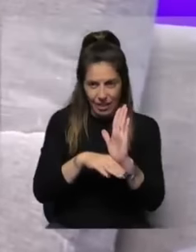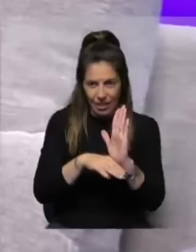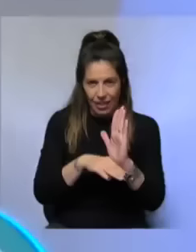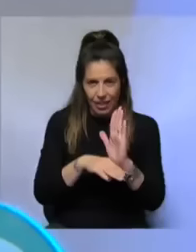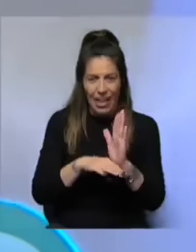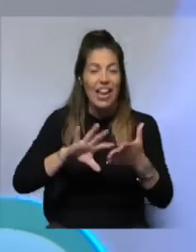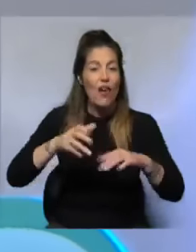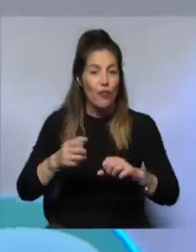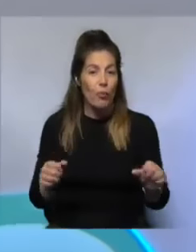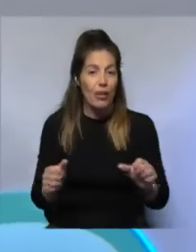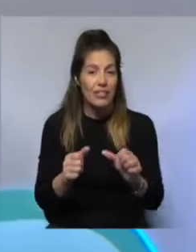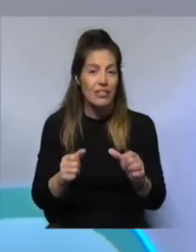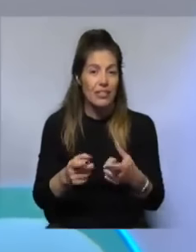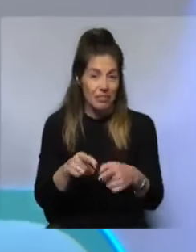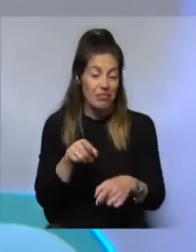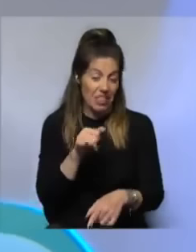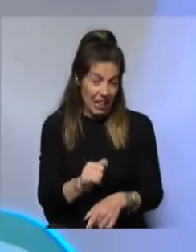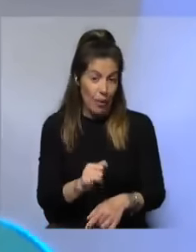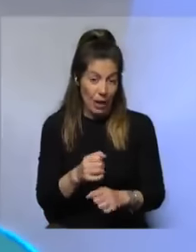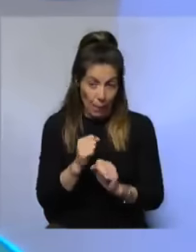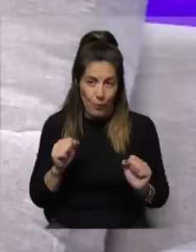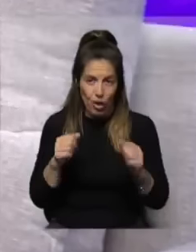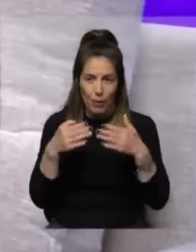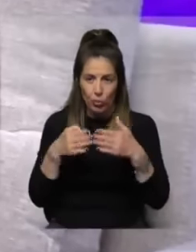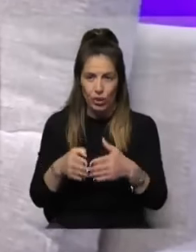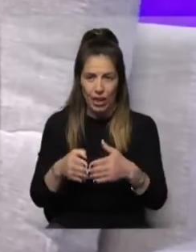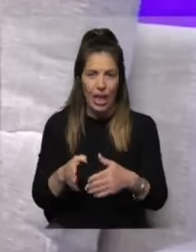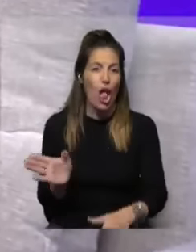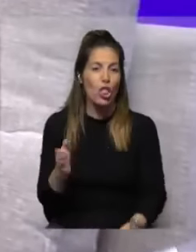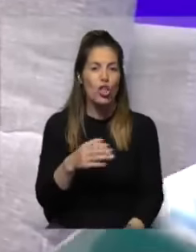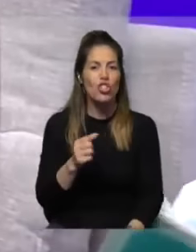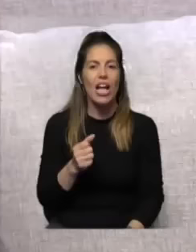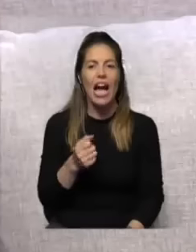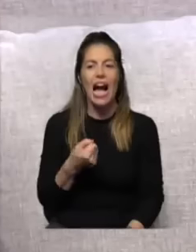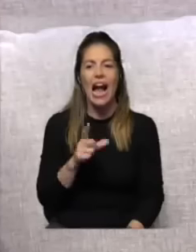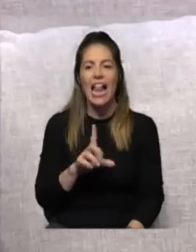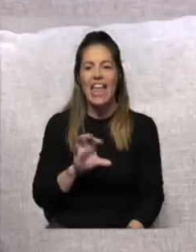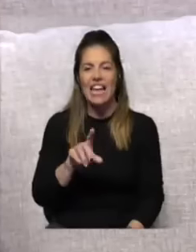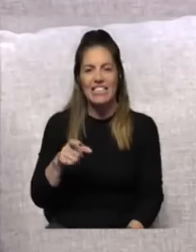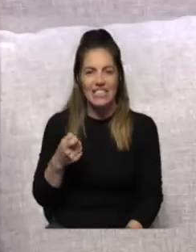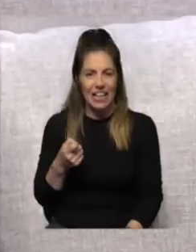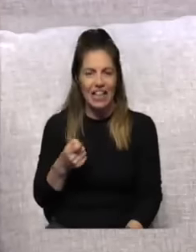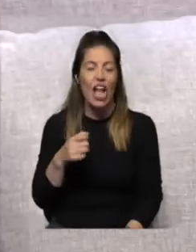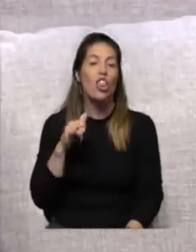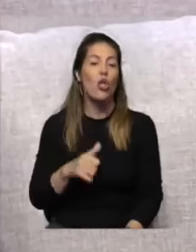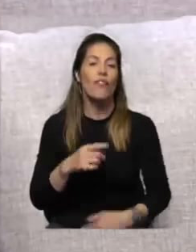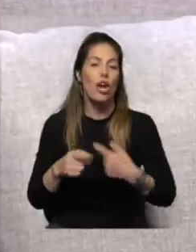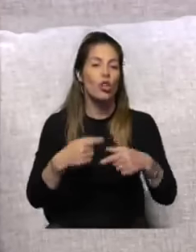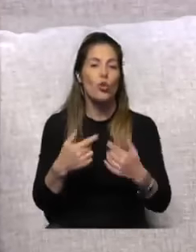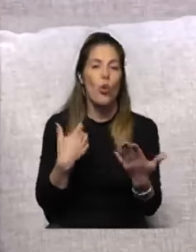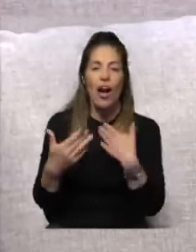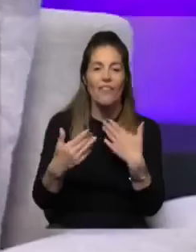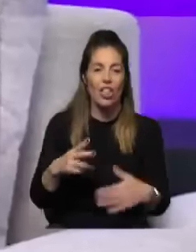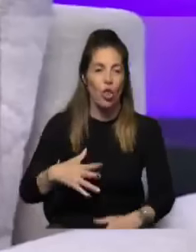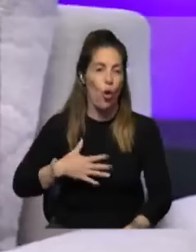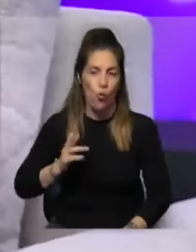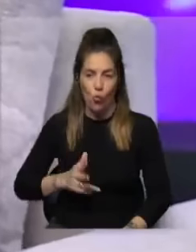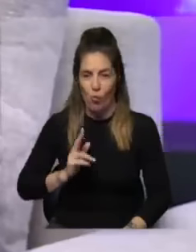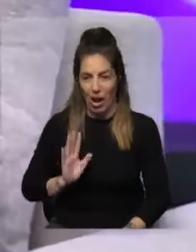trucos para si alguien tiene alguna Alexa por ahí. Todos somos Alexa. Todavía le hablo humanos. Todavía algún humano me contesta.